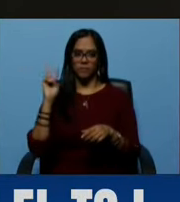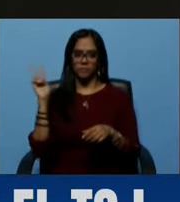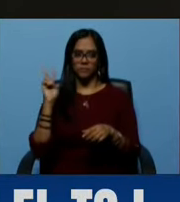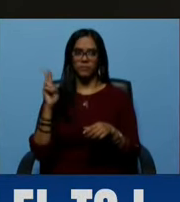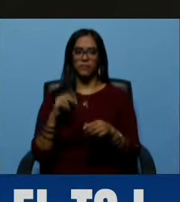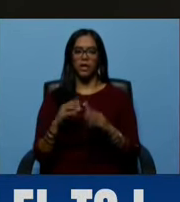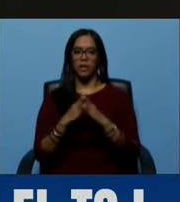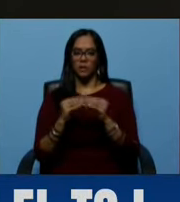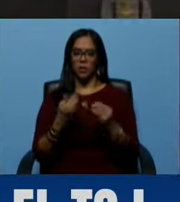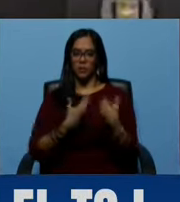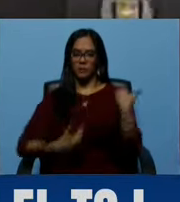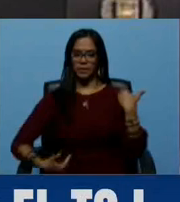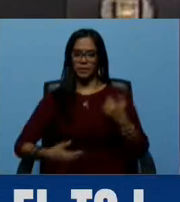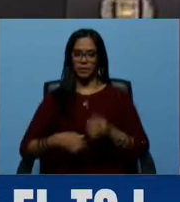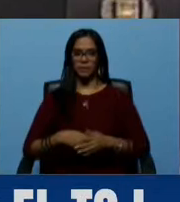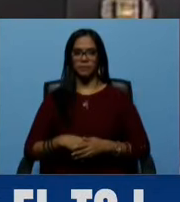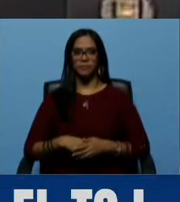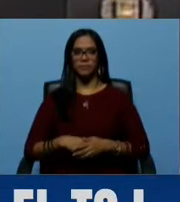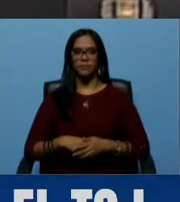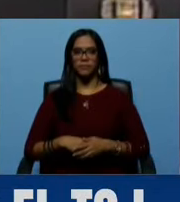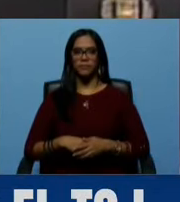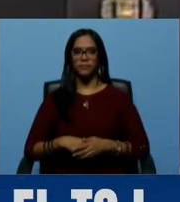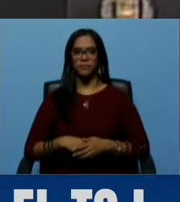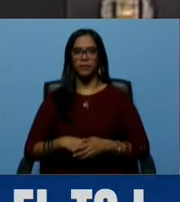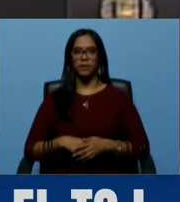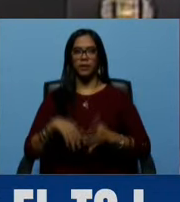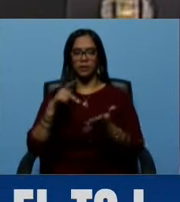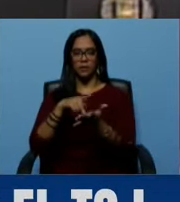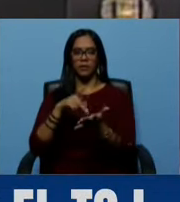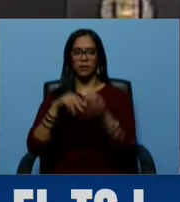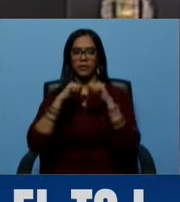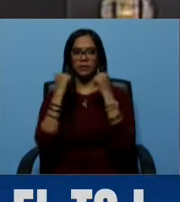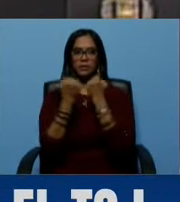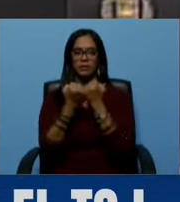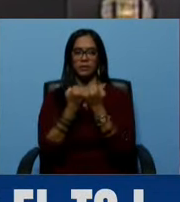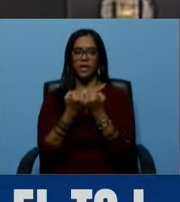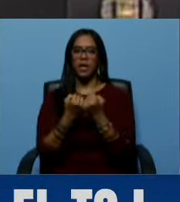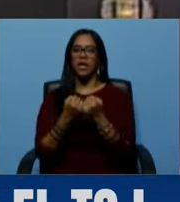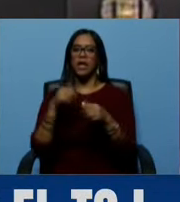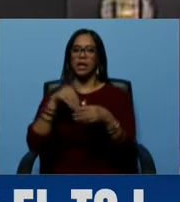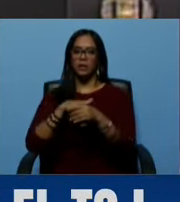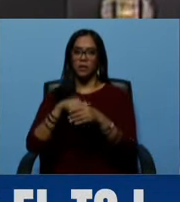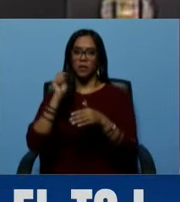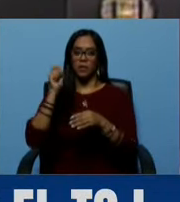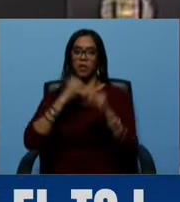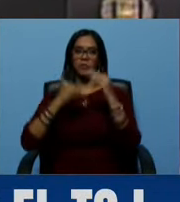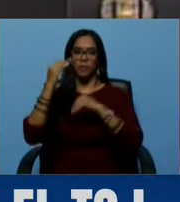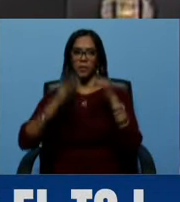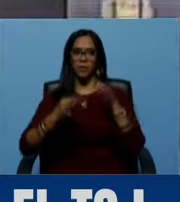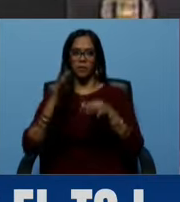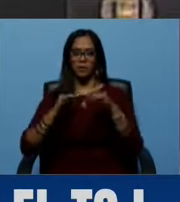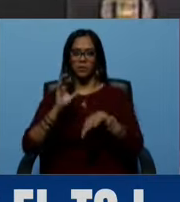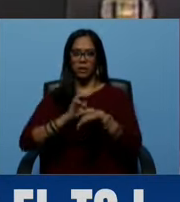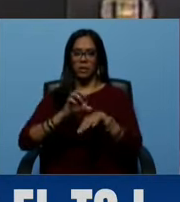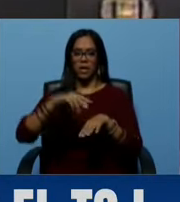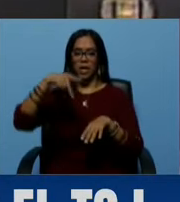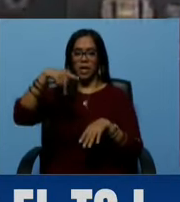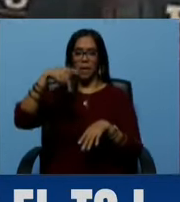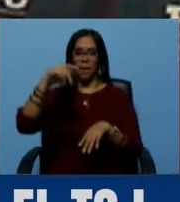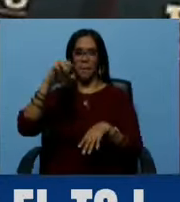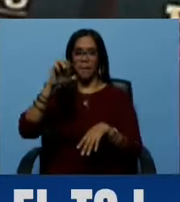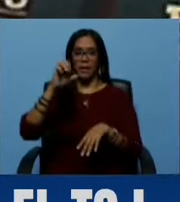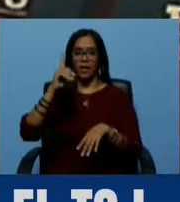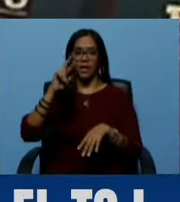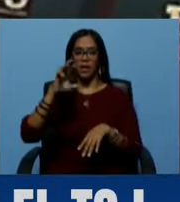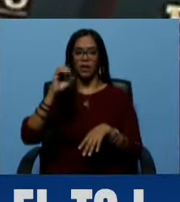Es todo, presidenta. Transcurre la comparecencia ante la Sala Electoral del Tribunal Supremo de Justicia del ciudadano Pedro Vélez en representación